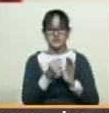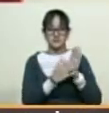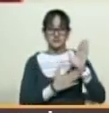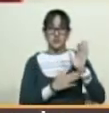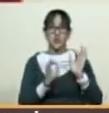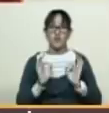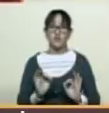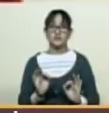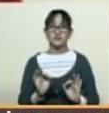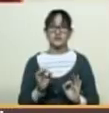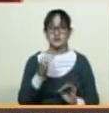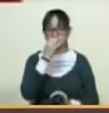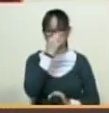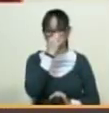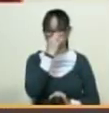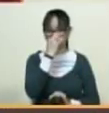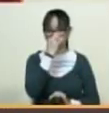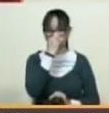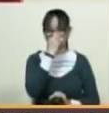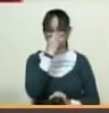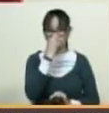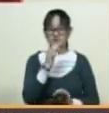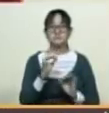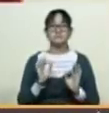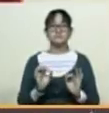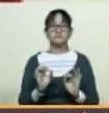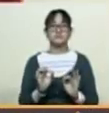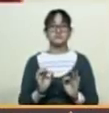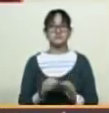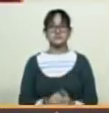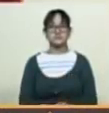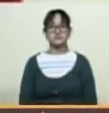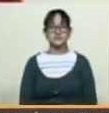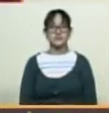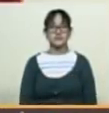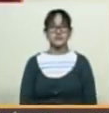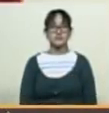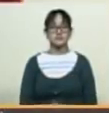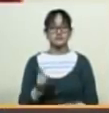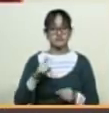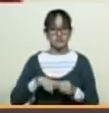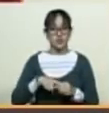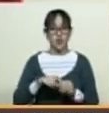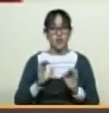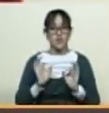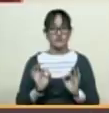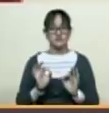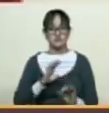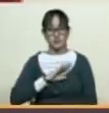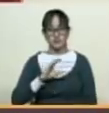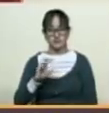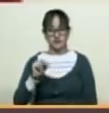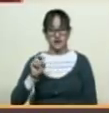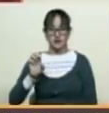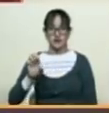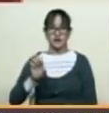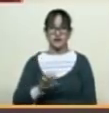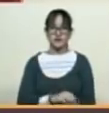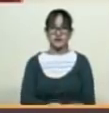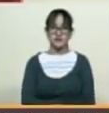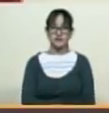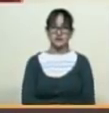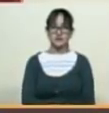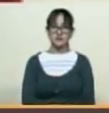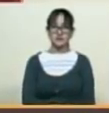Gaceta Oficial Digital, que va a estar en el sitio oficial del Consejo Nacional